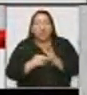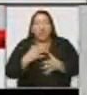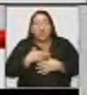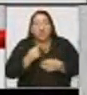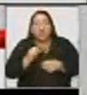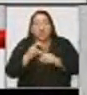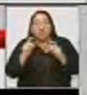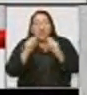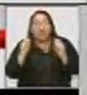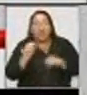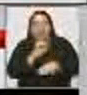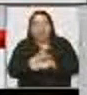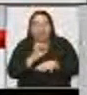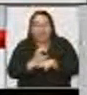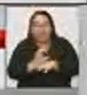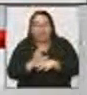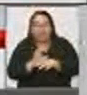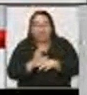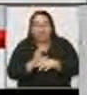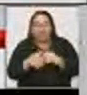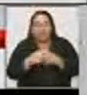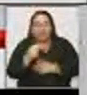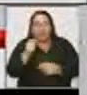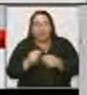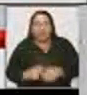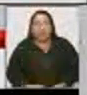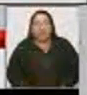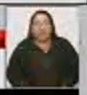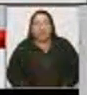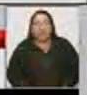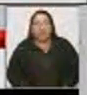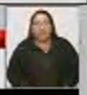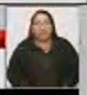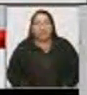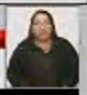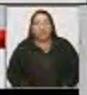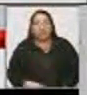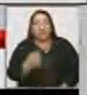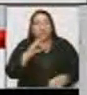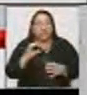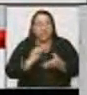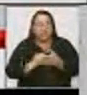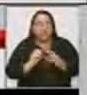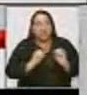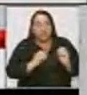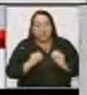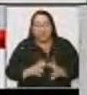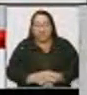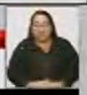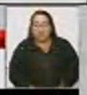han realizado talleres de capacitación dirigidas al personal de salud para lograr su implementación.